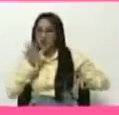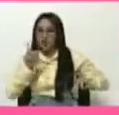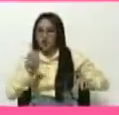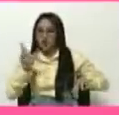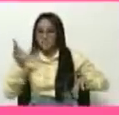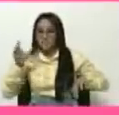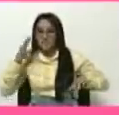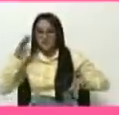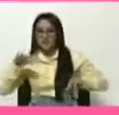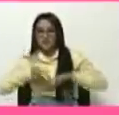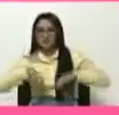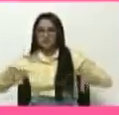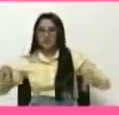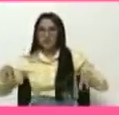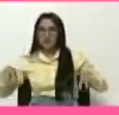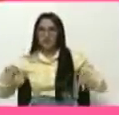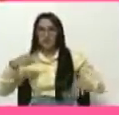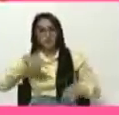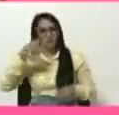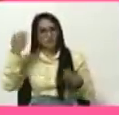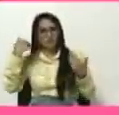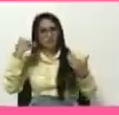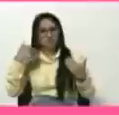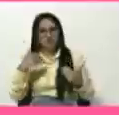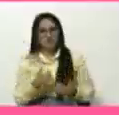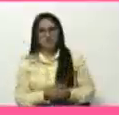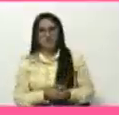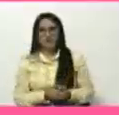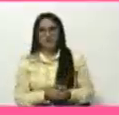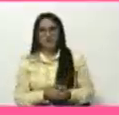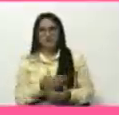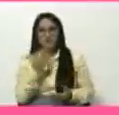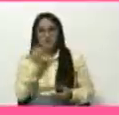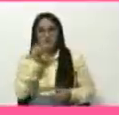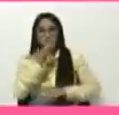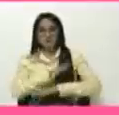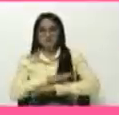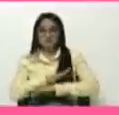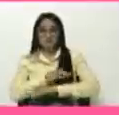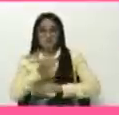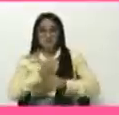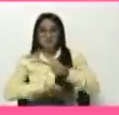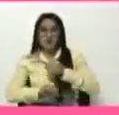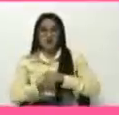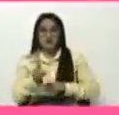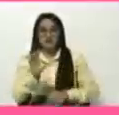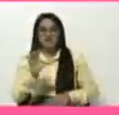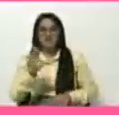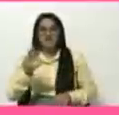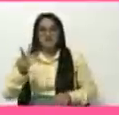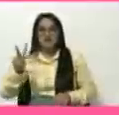enseñaron que cuando un cadete era mala conducta, había que decirle civil.